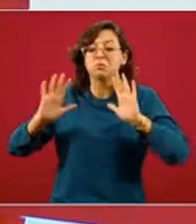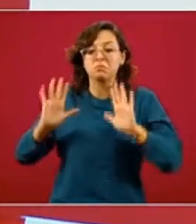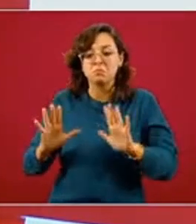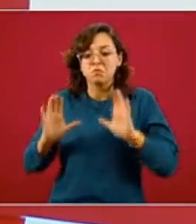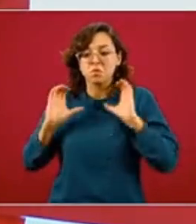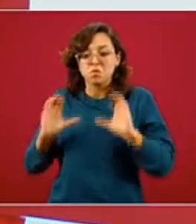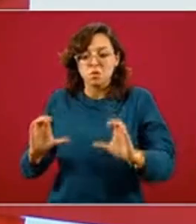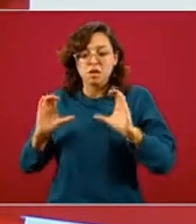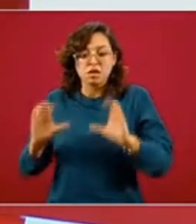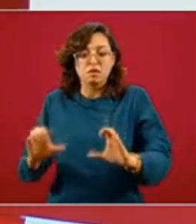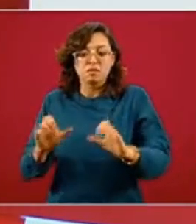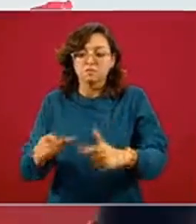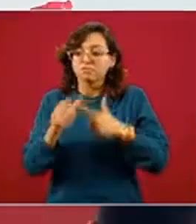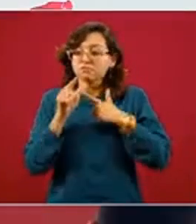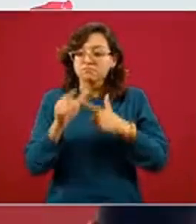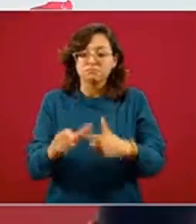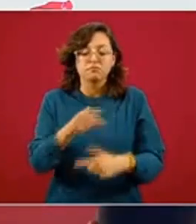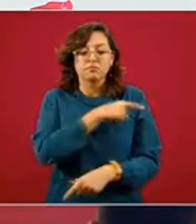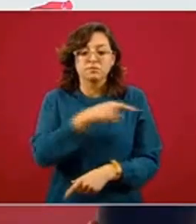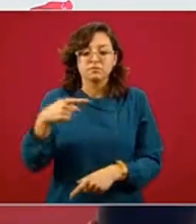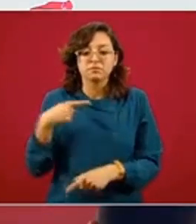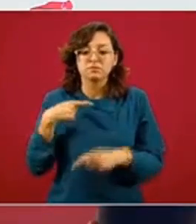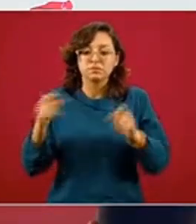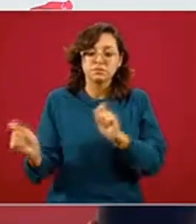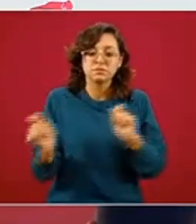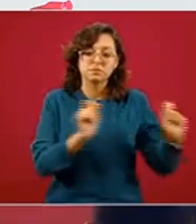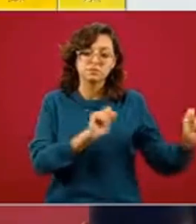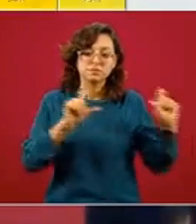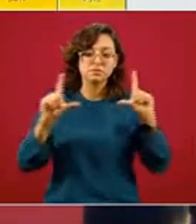Entonces, en la siguiente diapositiva,